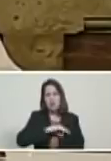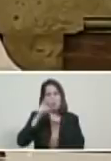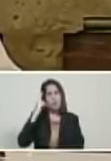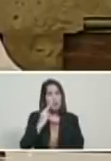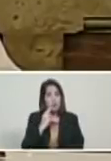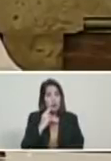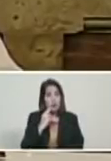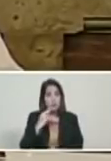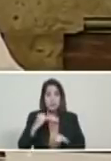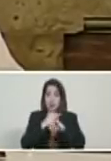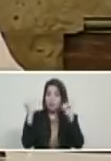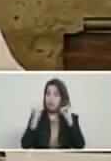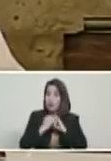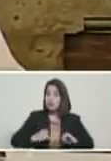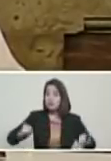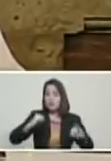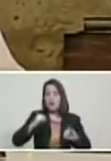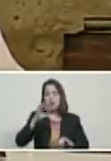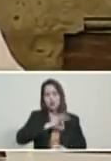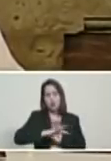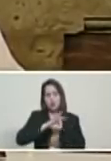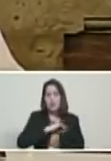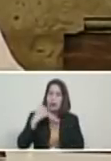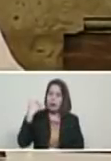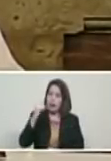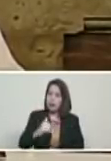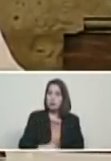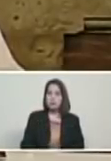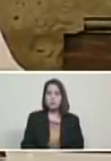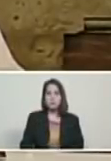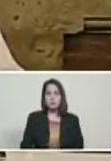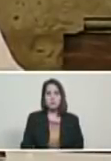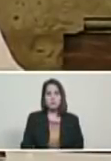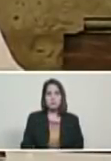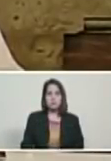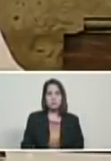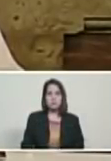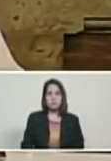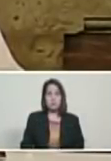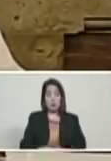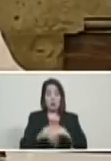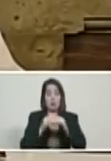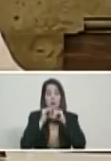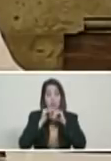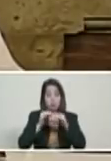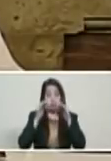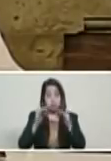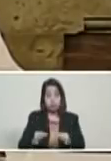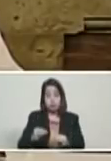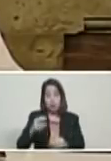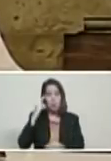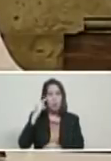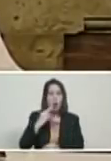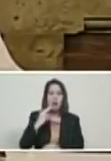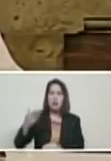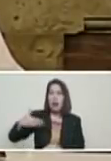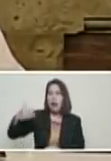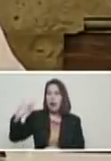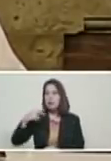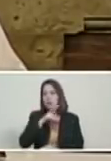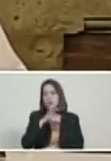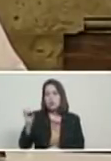es decir, la felicidad social que anunció el libertador Simón Bolívar hace 200 años en